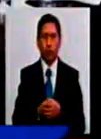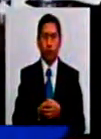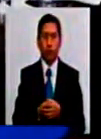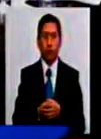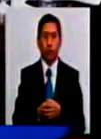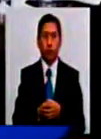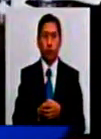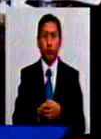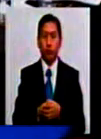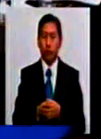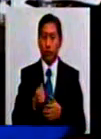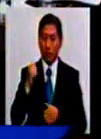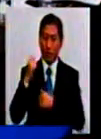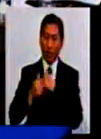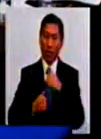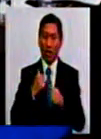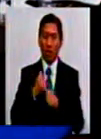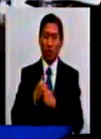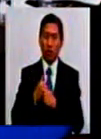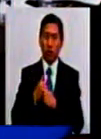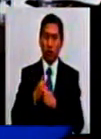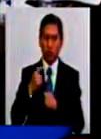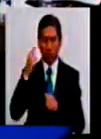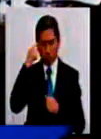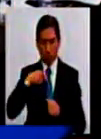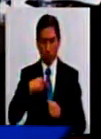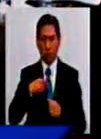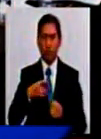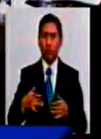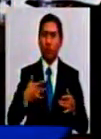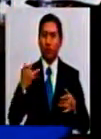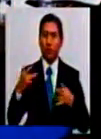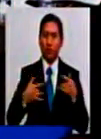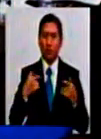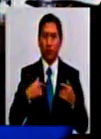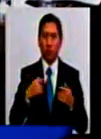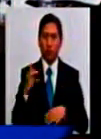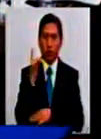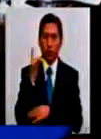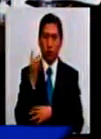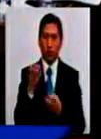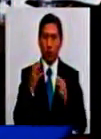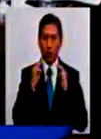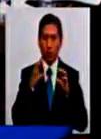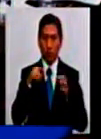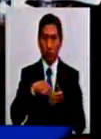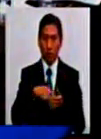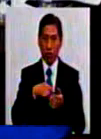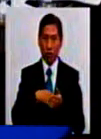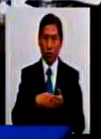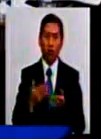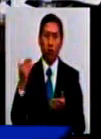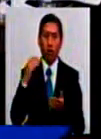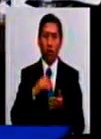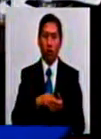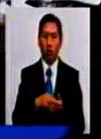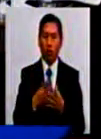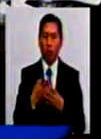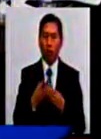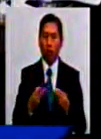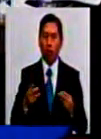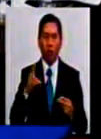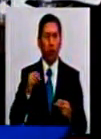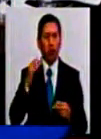¿Por qué los años no han logrado extinguir la vehemencia boliviana de volver a las costas del